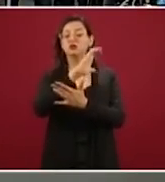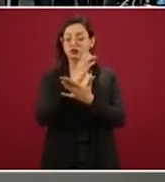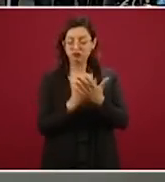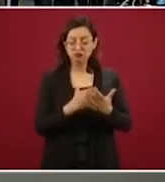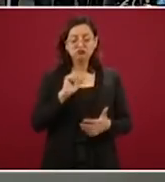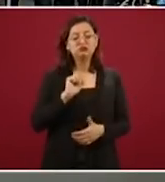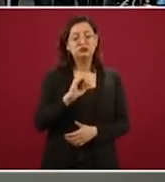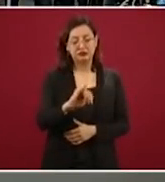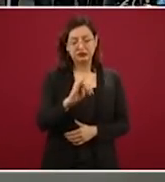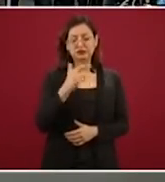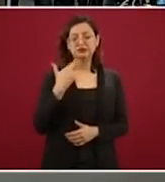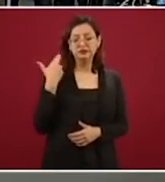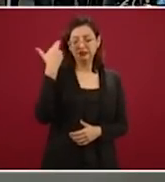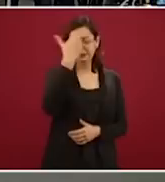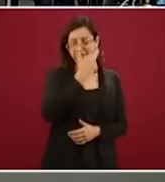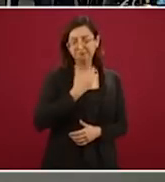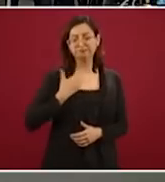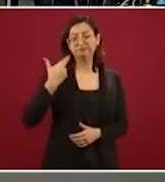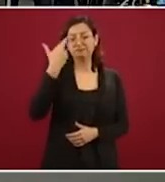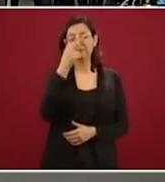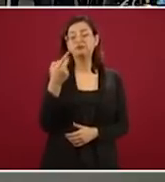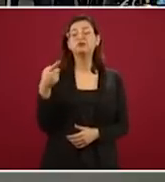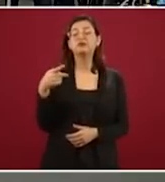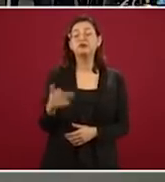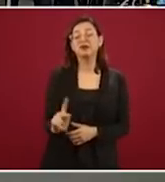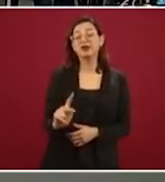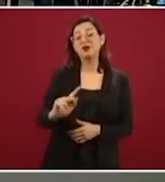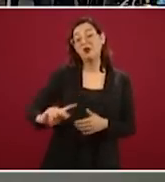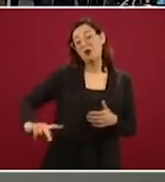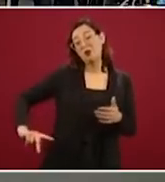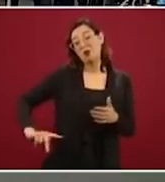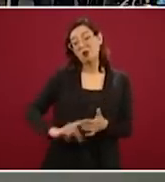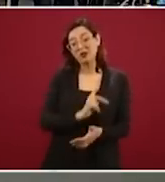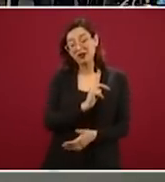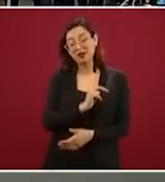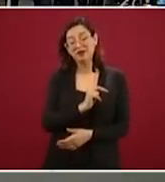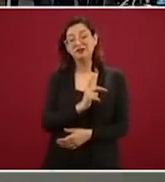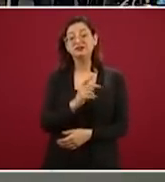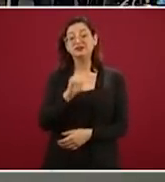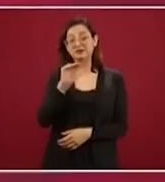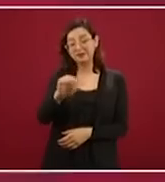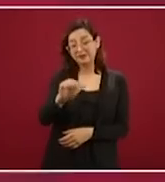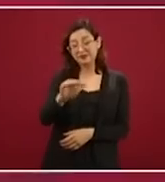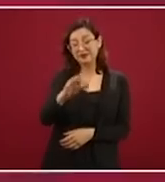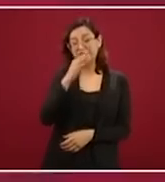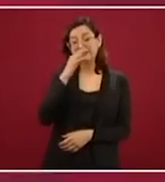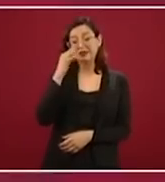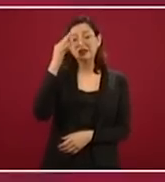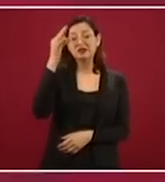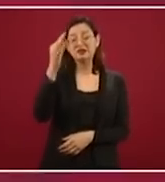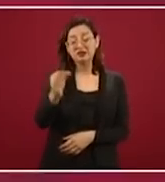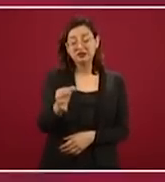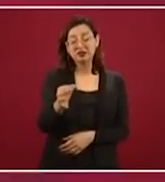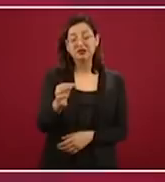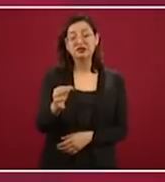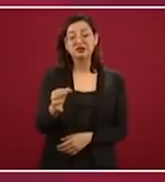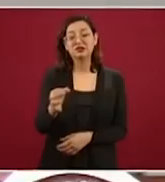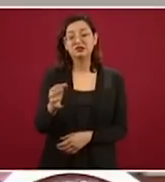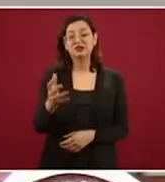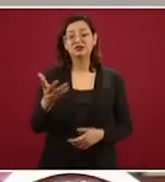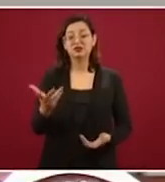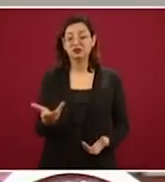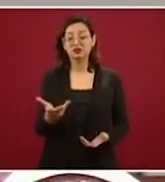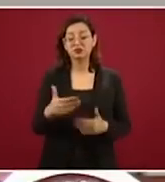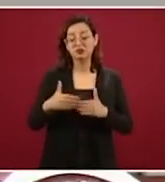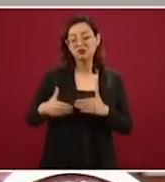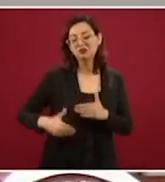tema, pero insisto, lo más importante es que nunca más vuelvan